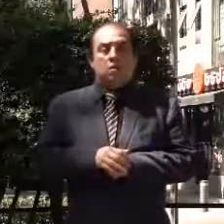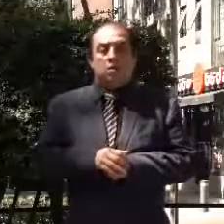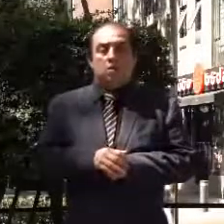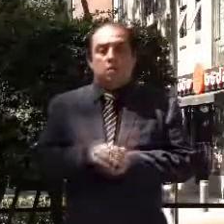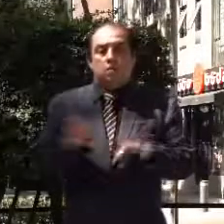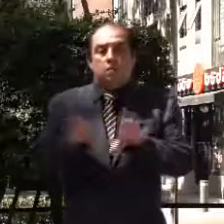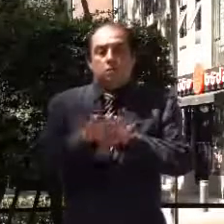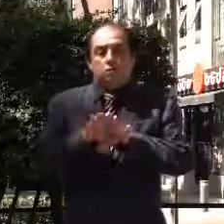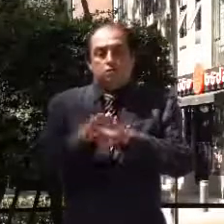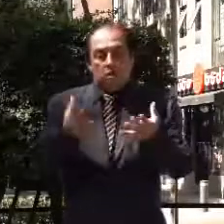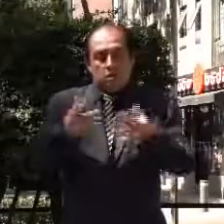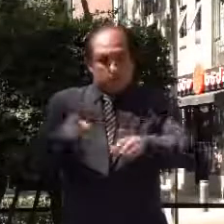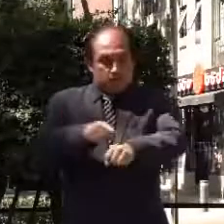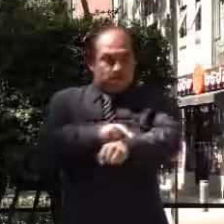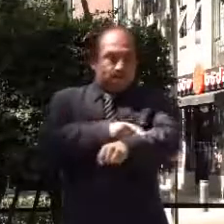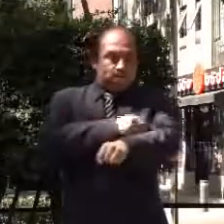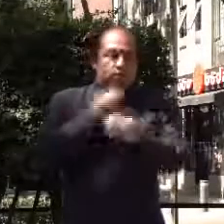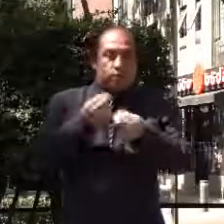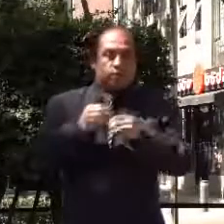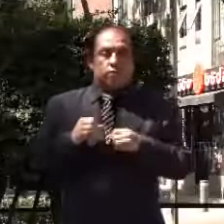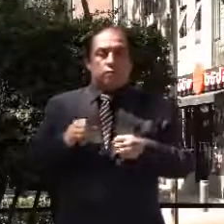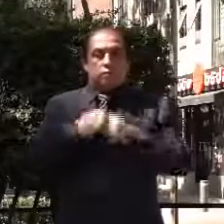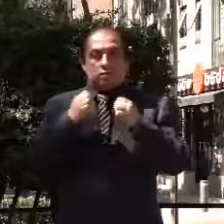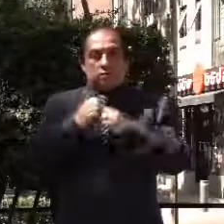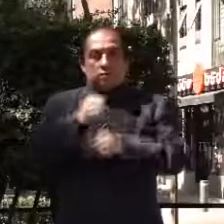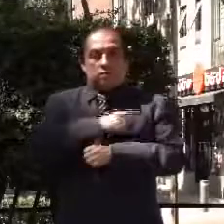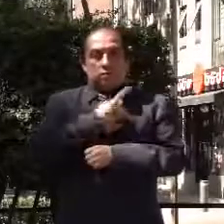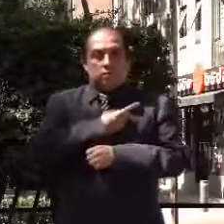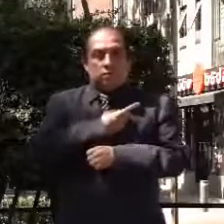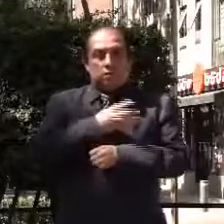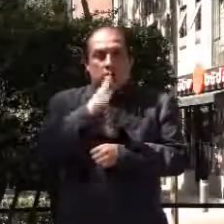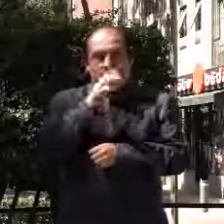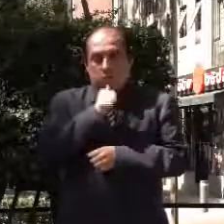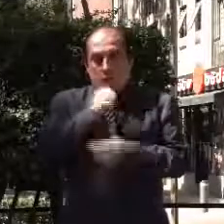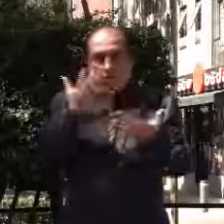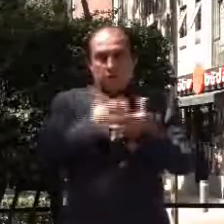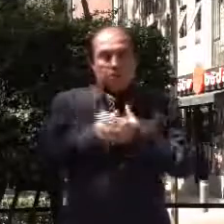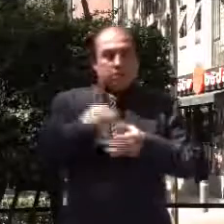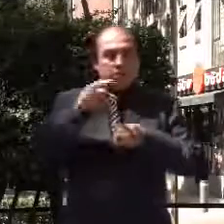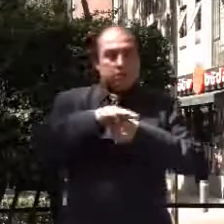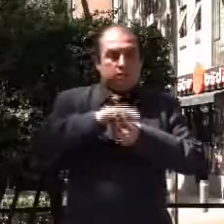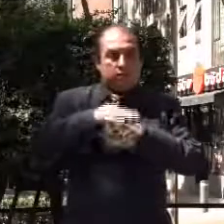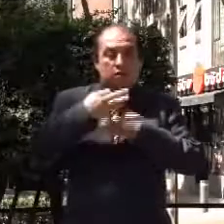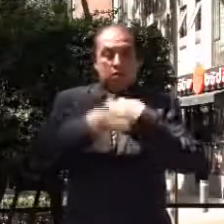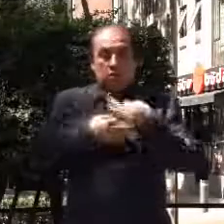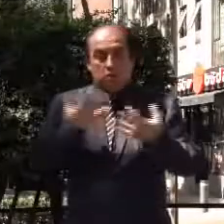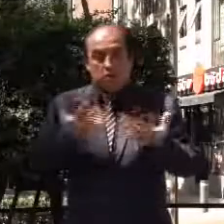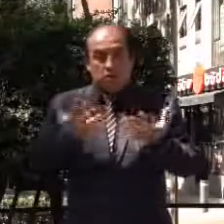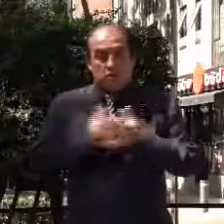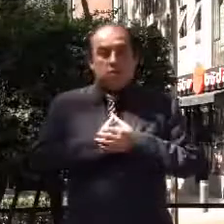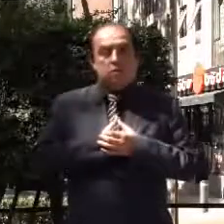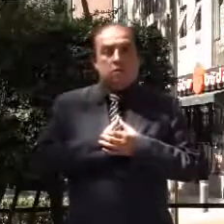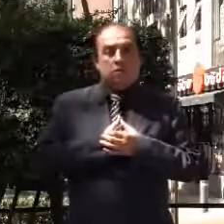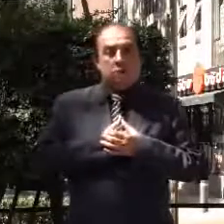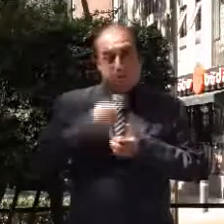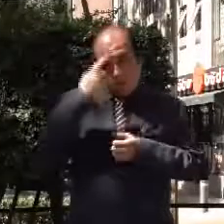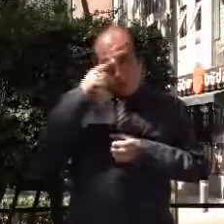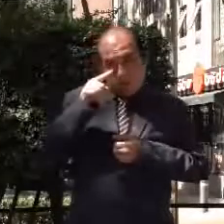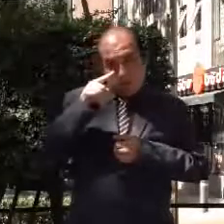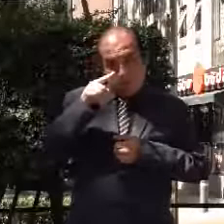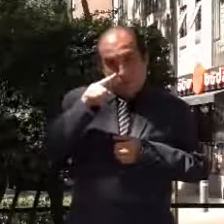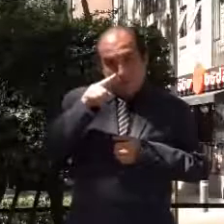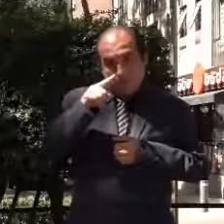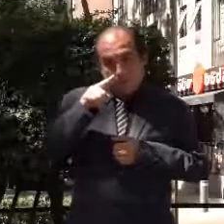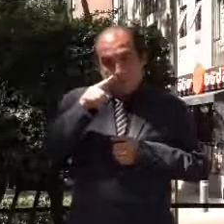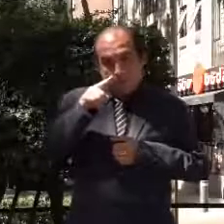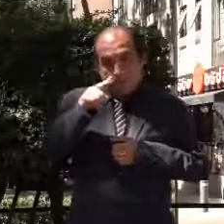se ha alargado tanto la pandemia, pues no se han podido realizar elecciones, ni todo lo que tiene que realizarse para